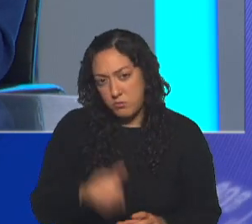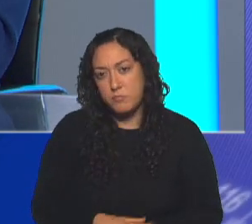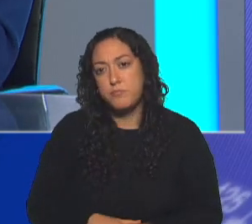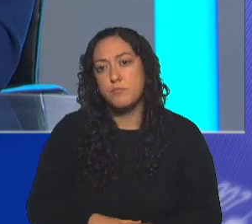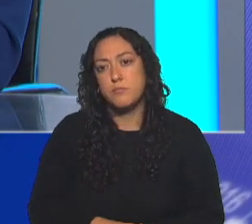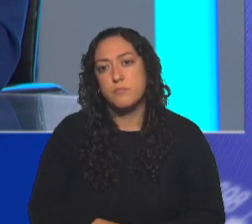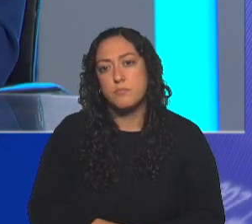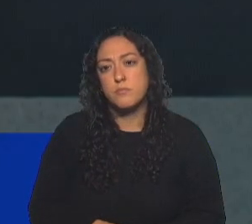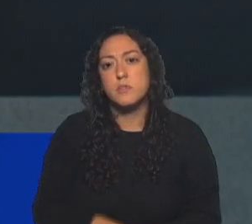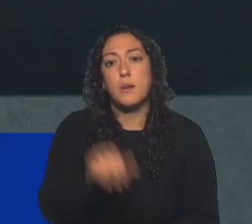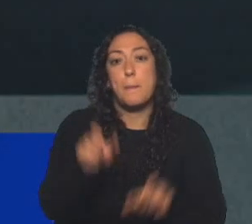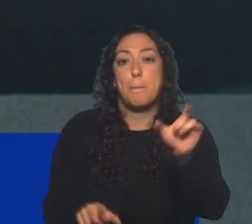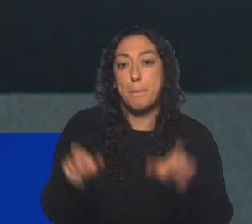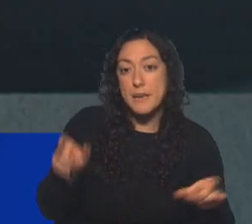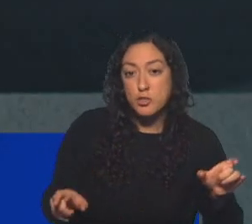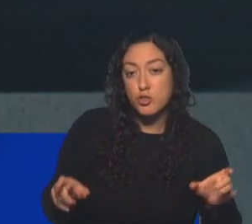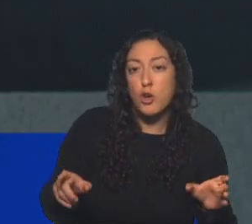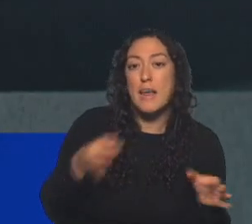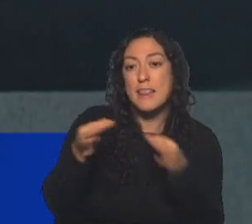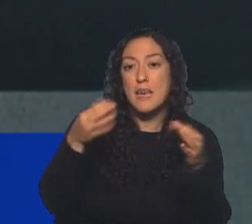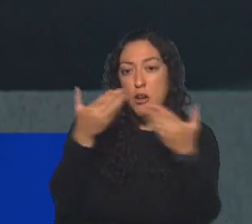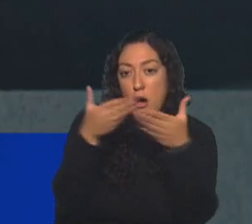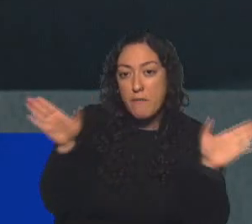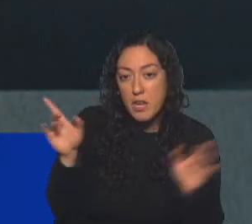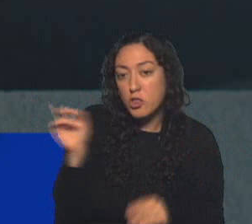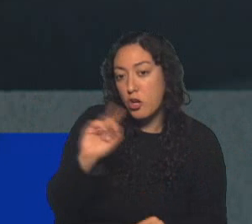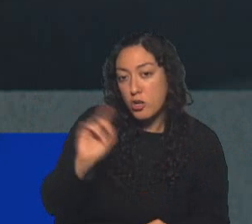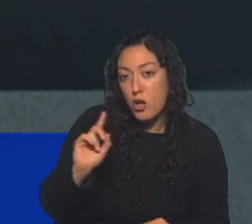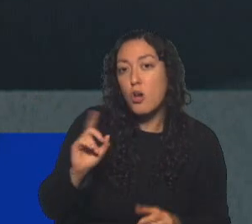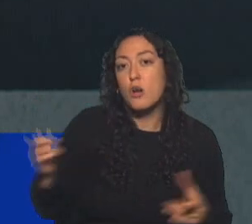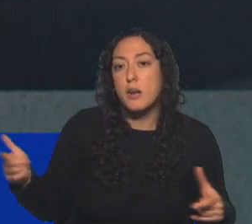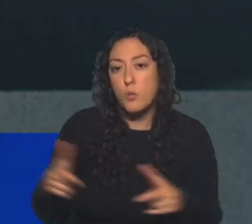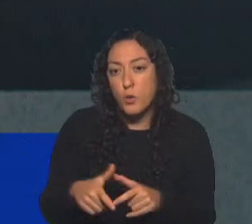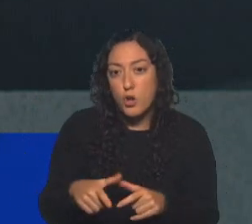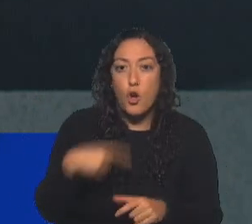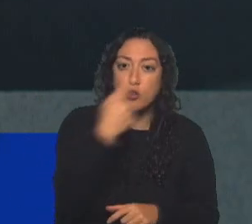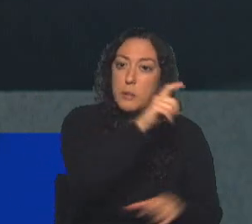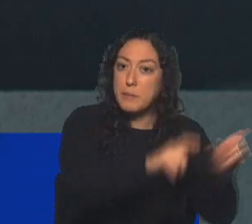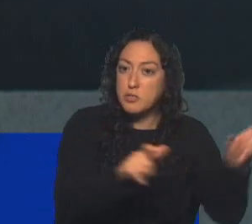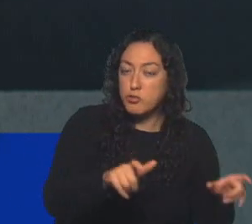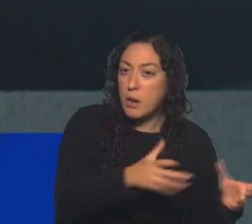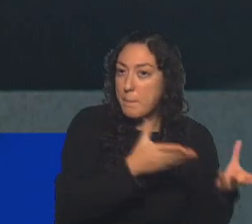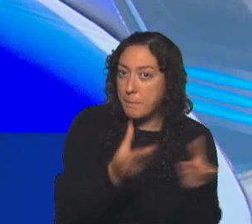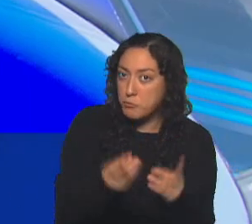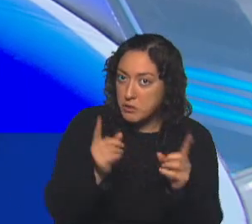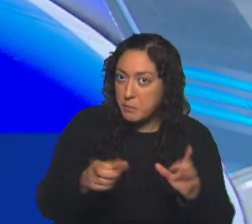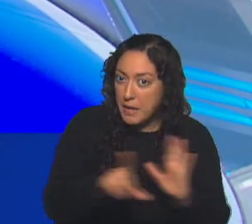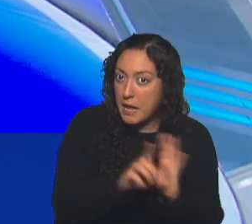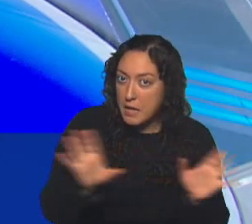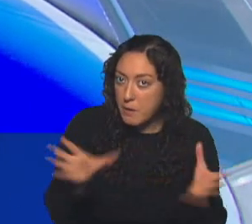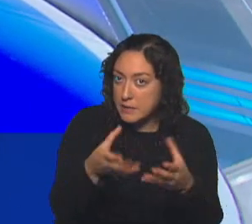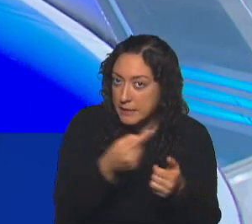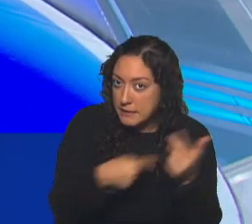que aquellos que no son los dialoguistas, este bloque con el que se reunió el gobierno, pueda colaborar con esa ley bases?